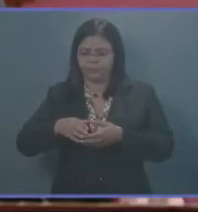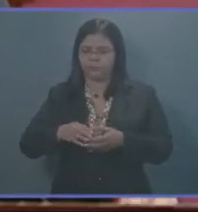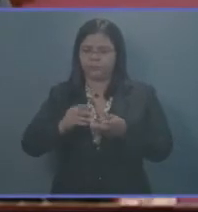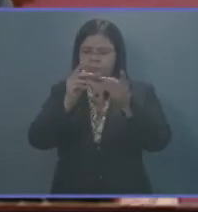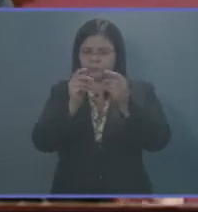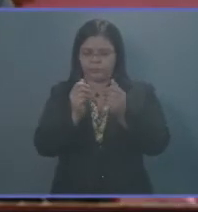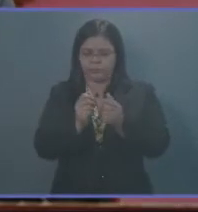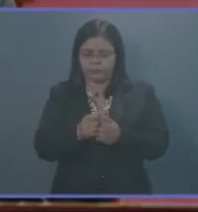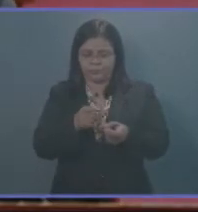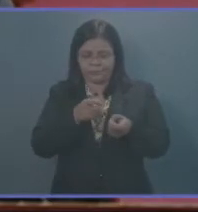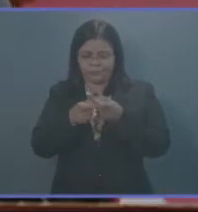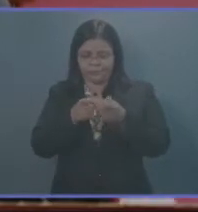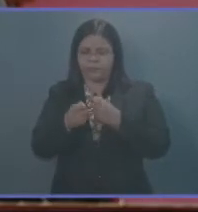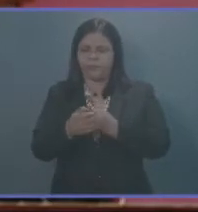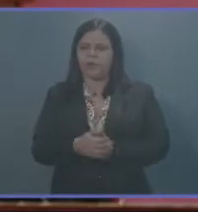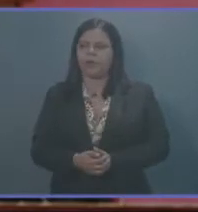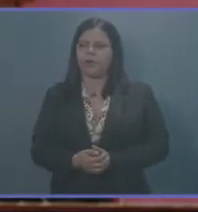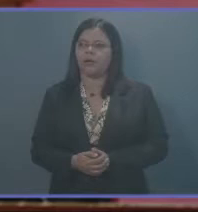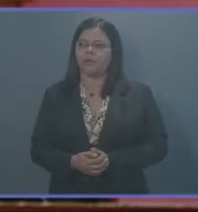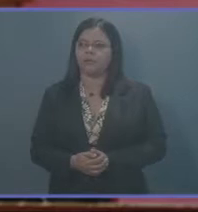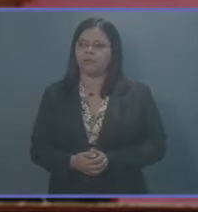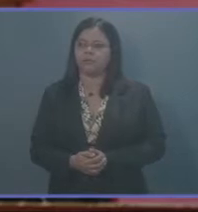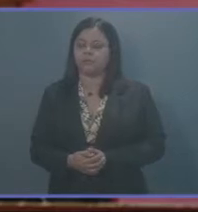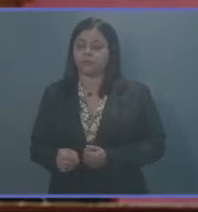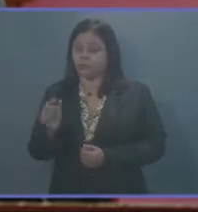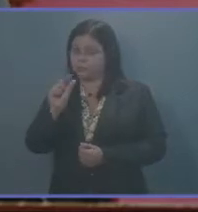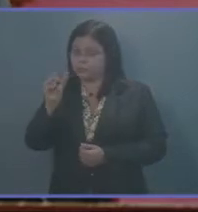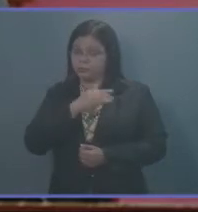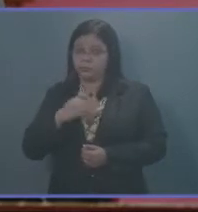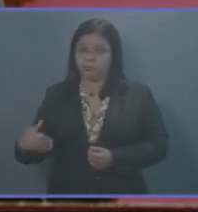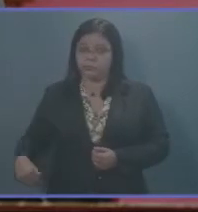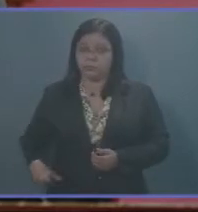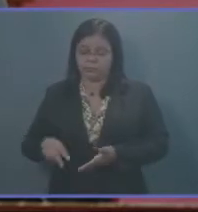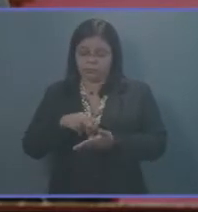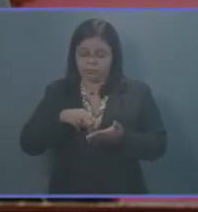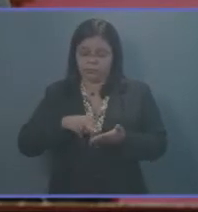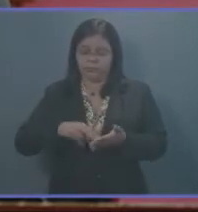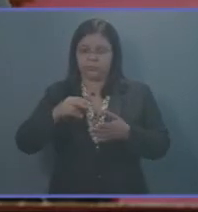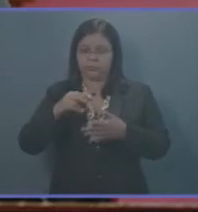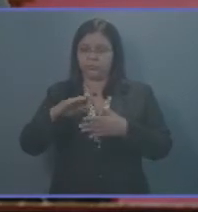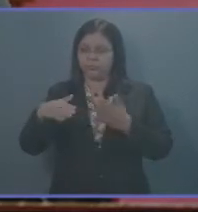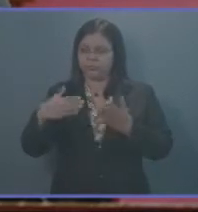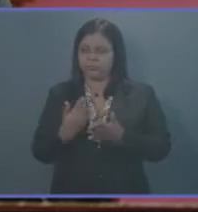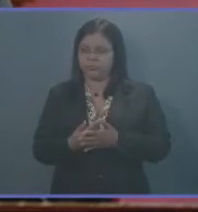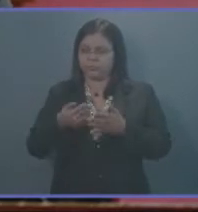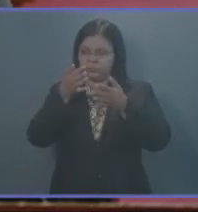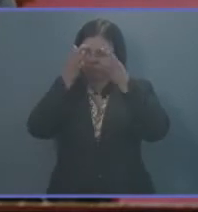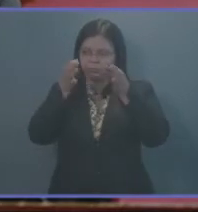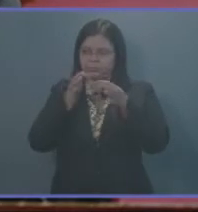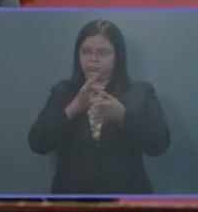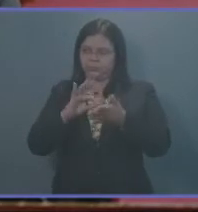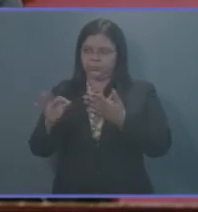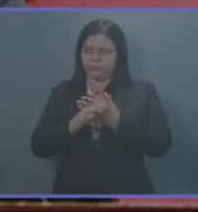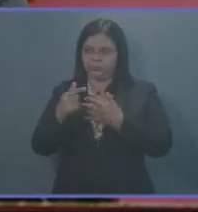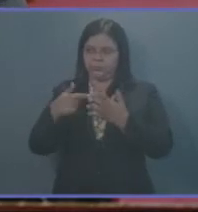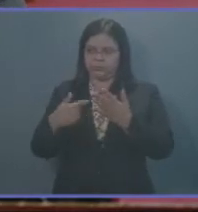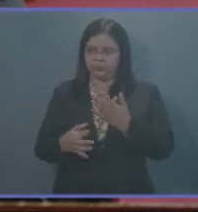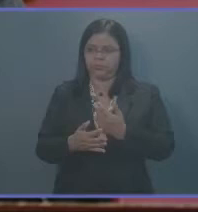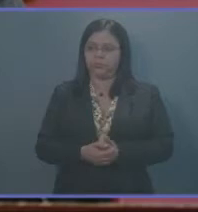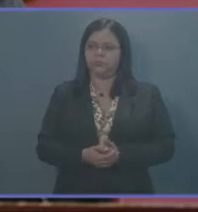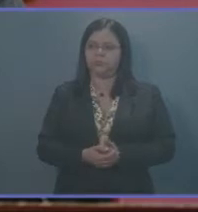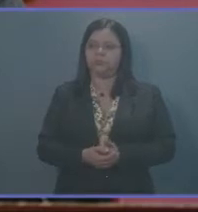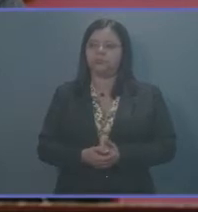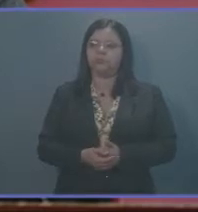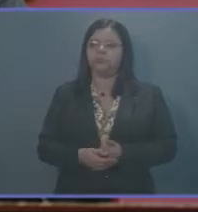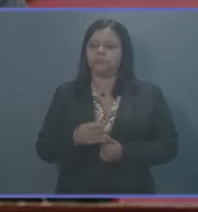el Especial del Presupuesto. Con su venia, señor presidente, le daré lectura a dicho decreto.